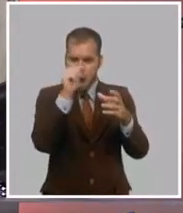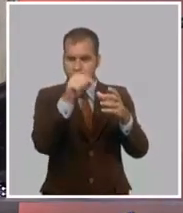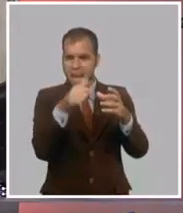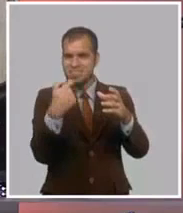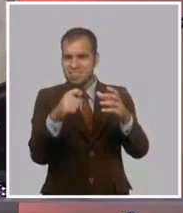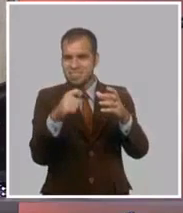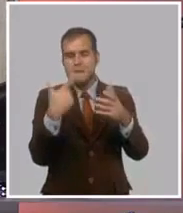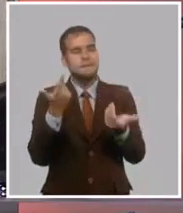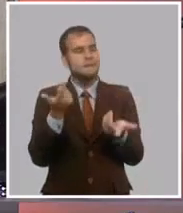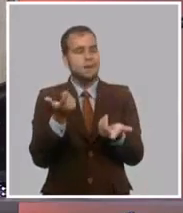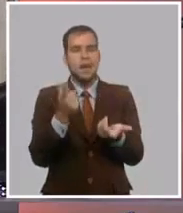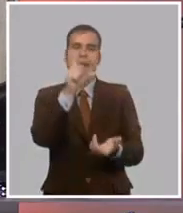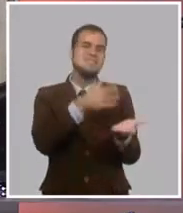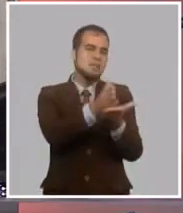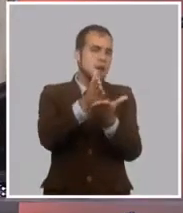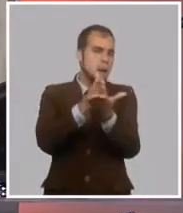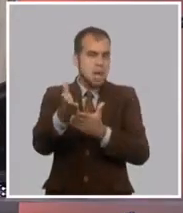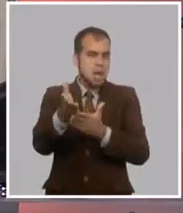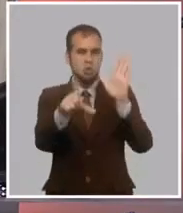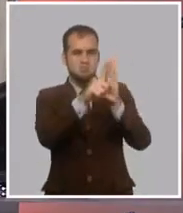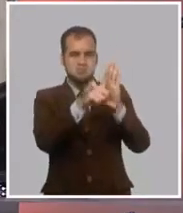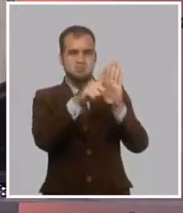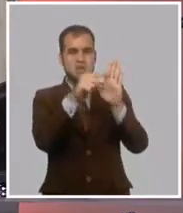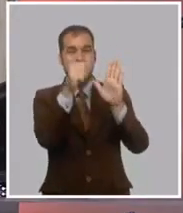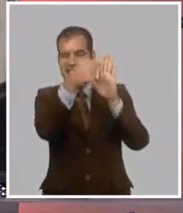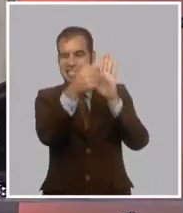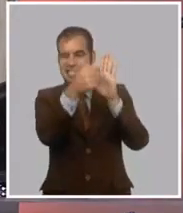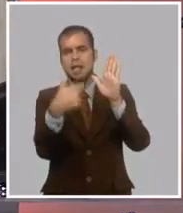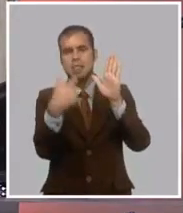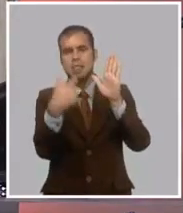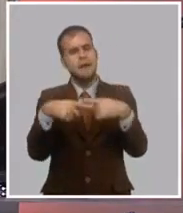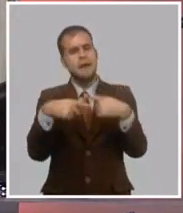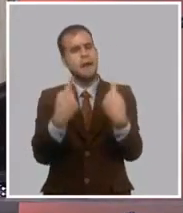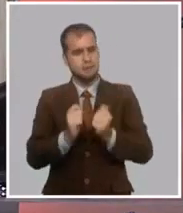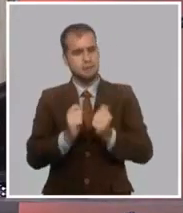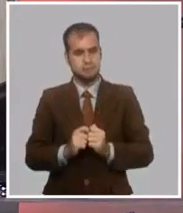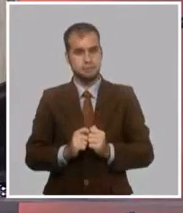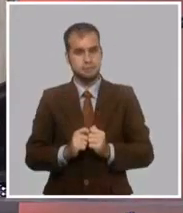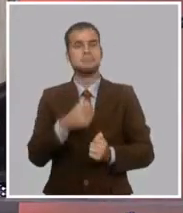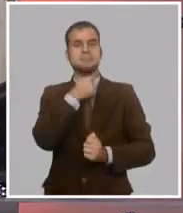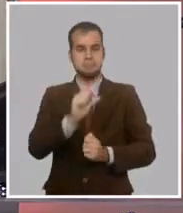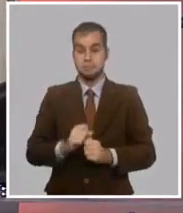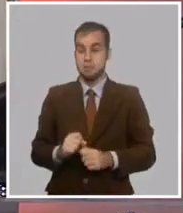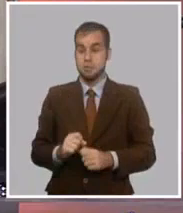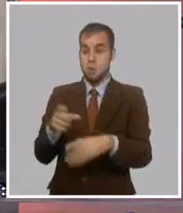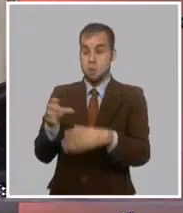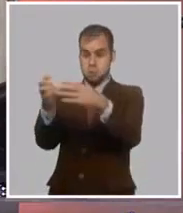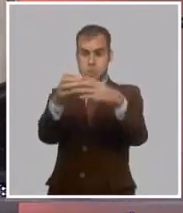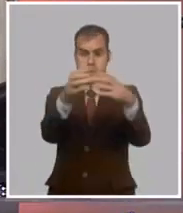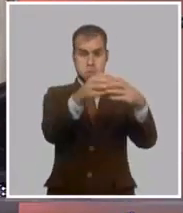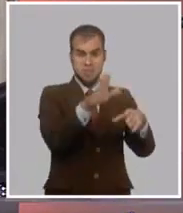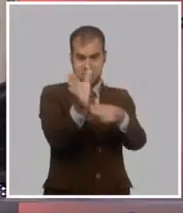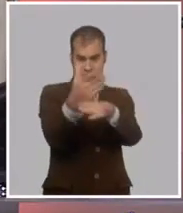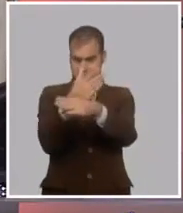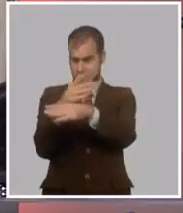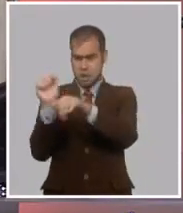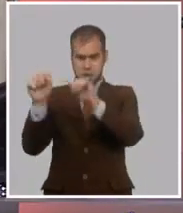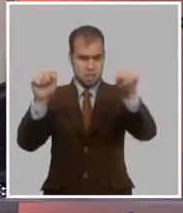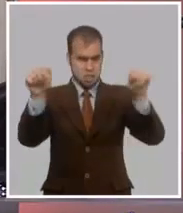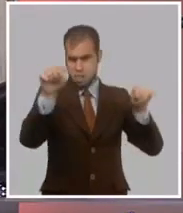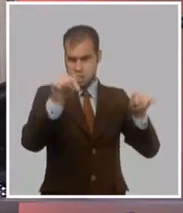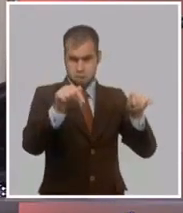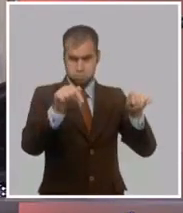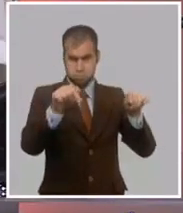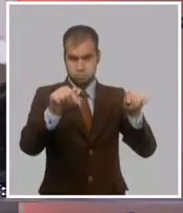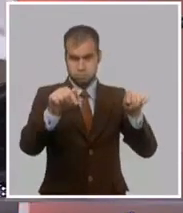lineamientos muy generales que permitirían que cada grupo que se asociara en un club